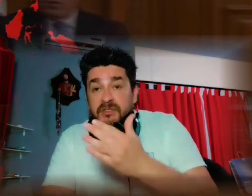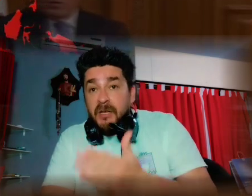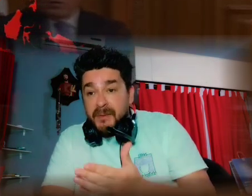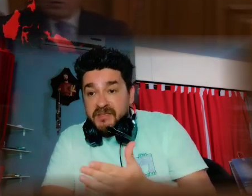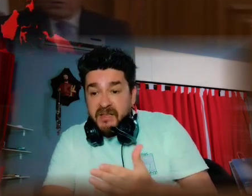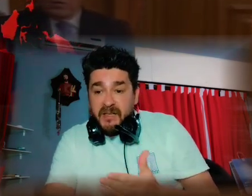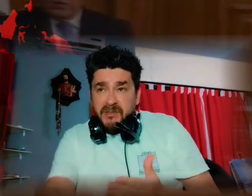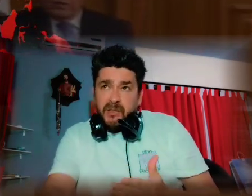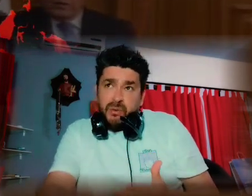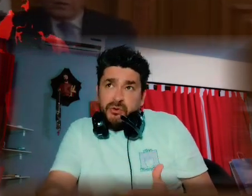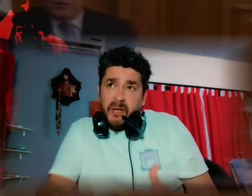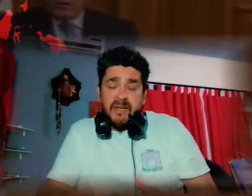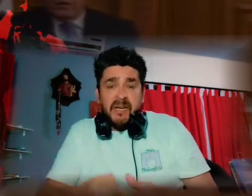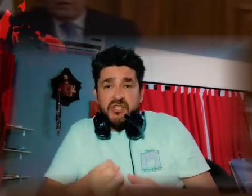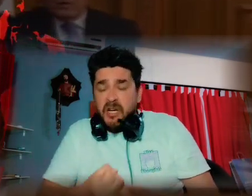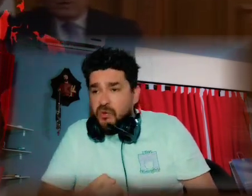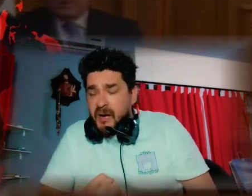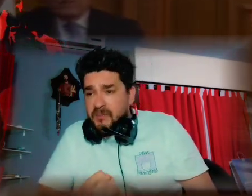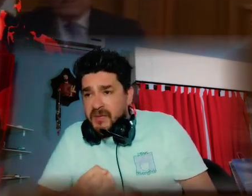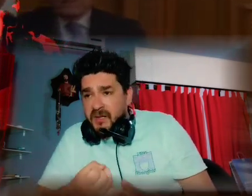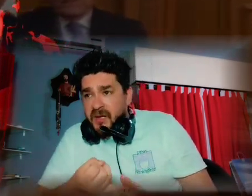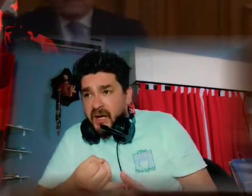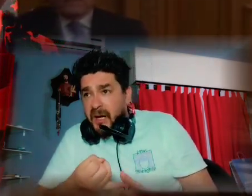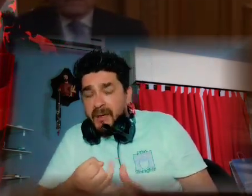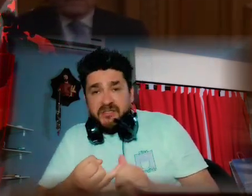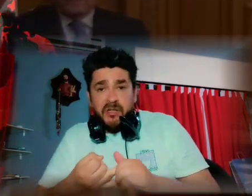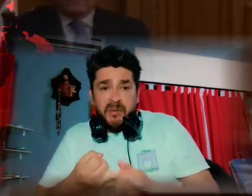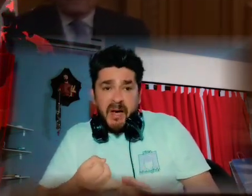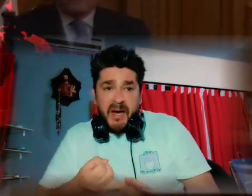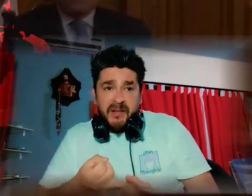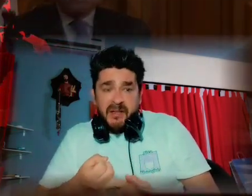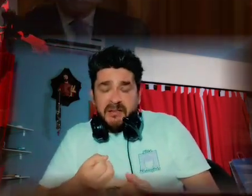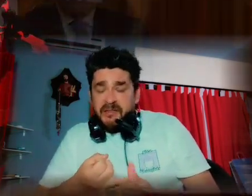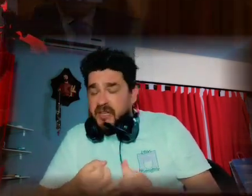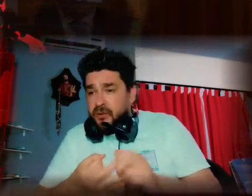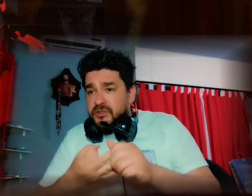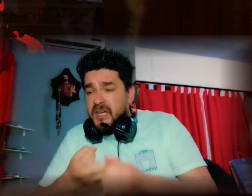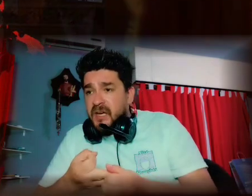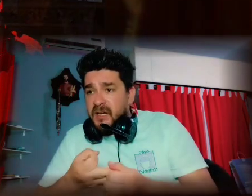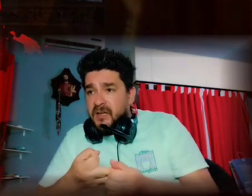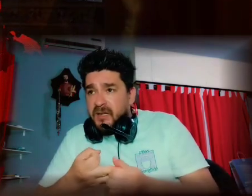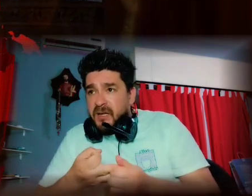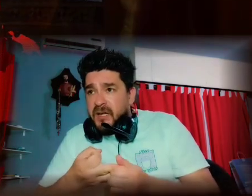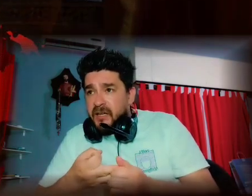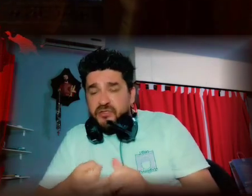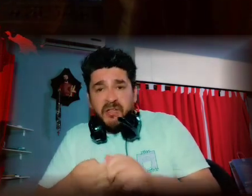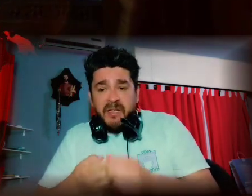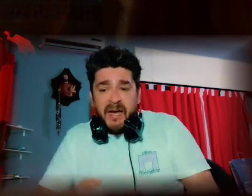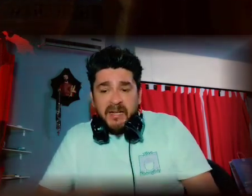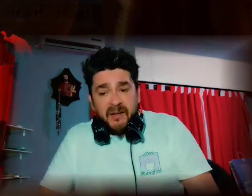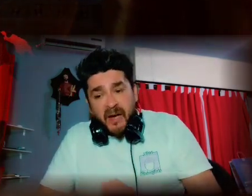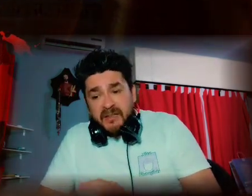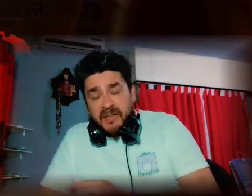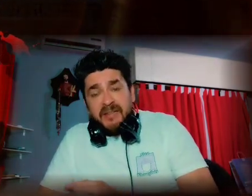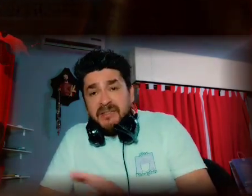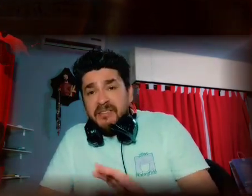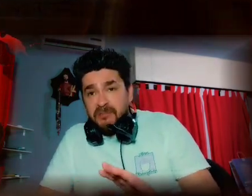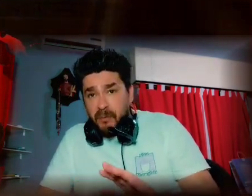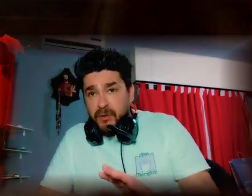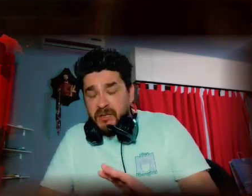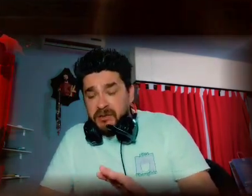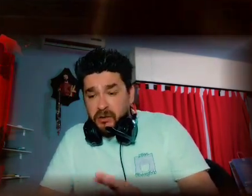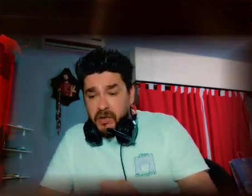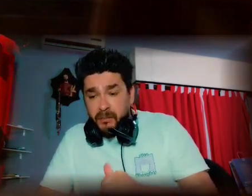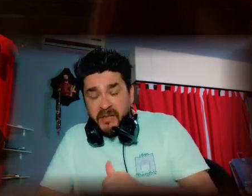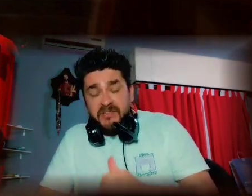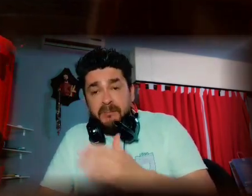ser el posible presidente, junto a Claudia Sheinbaum, a Marcelo Ebrard, Tatiana Cloutier, Rocío Anale. Hay